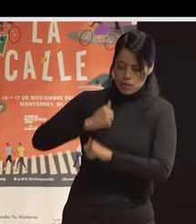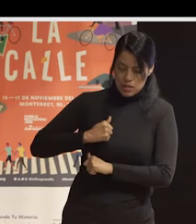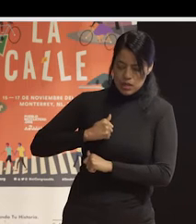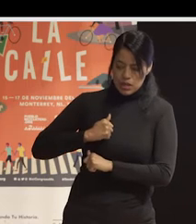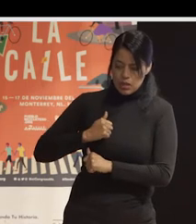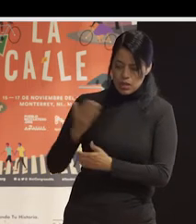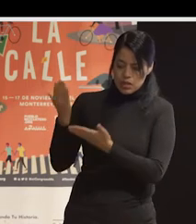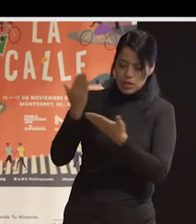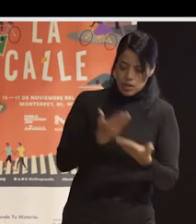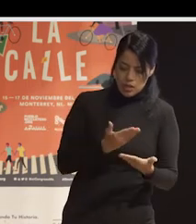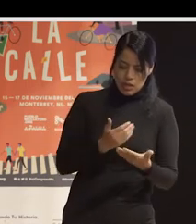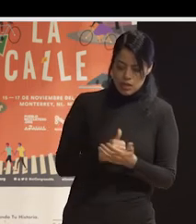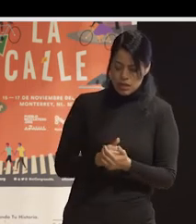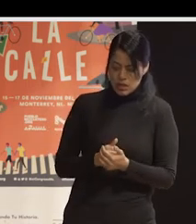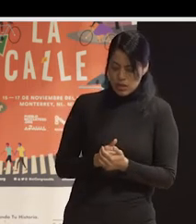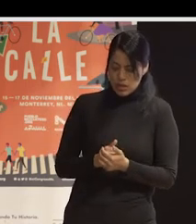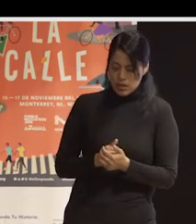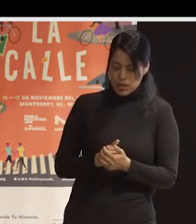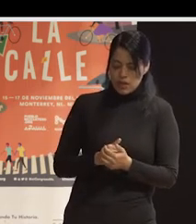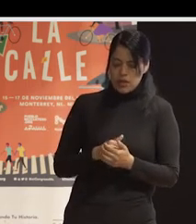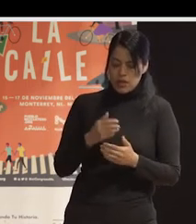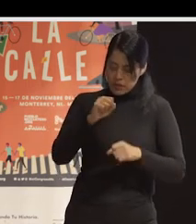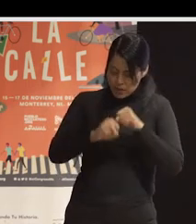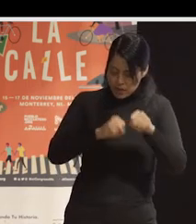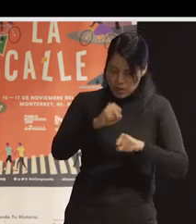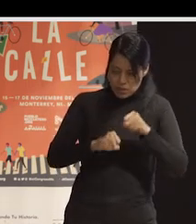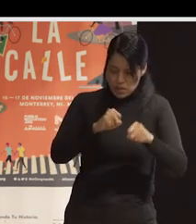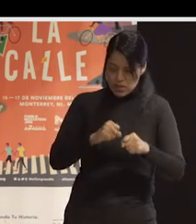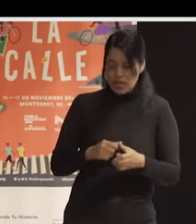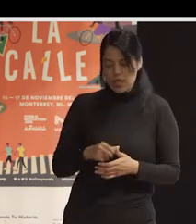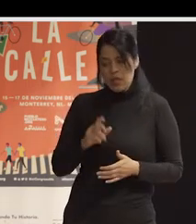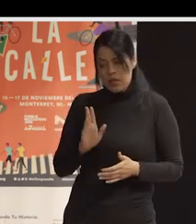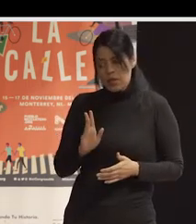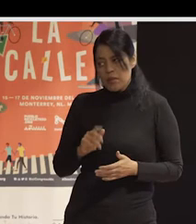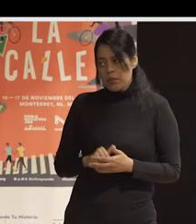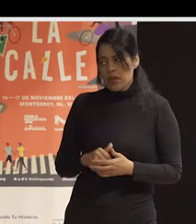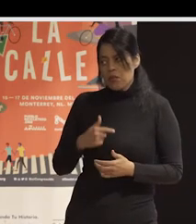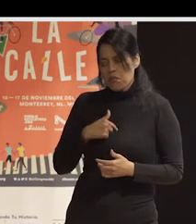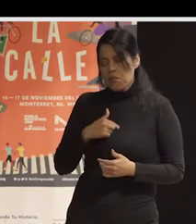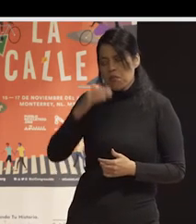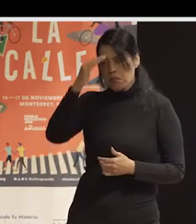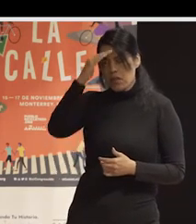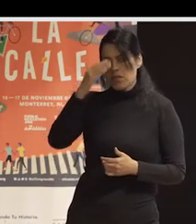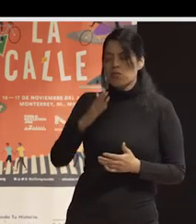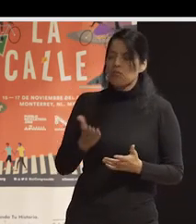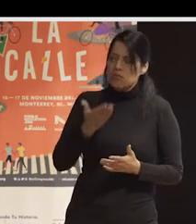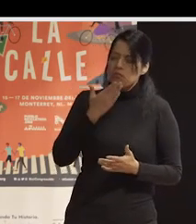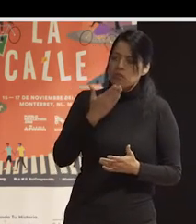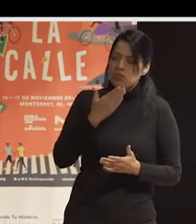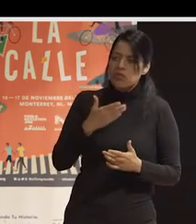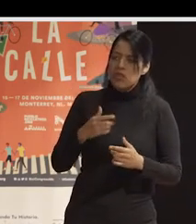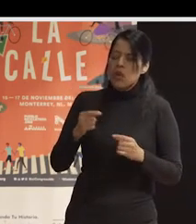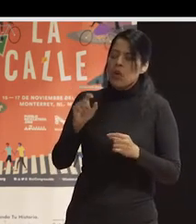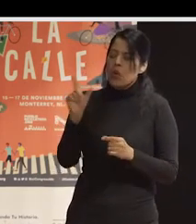de la bike y me pareció oportuno organizar un pequeño